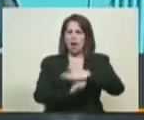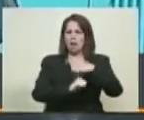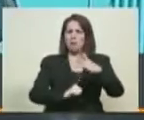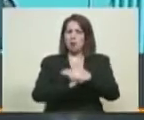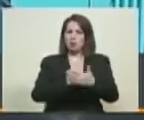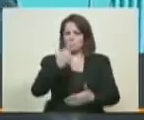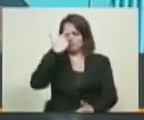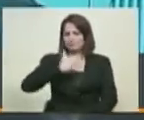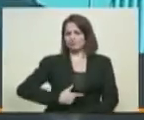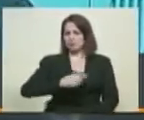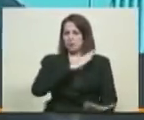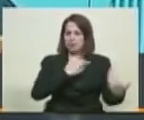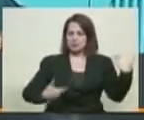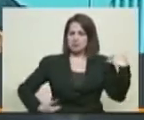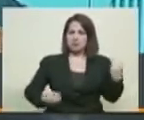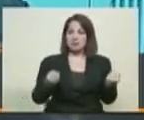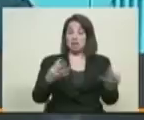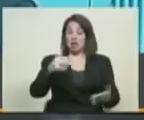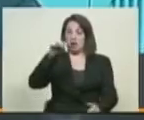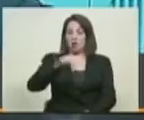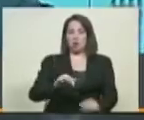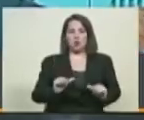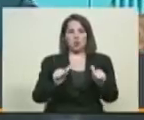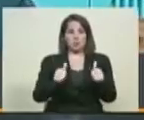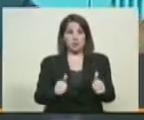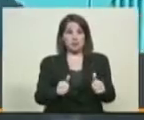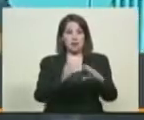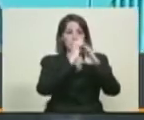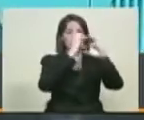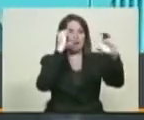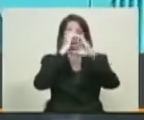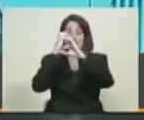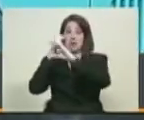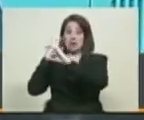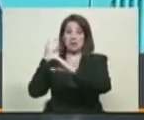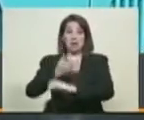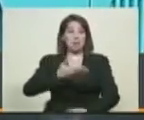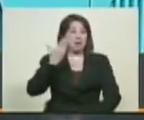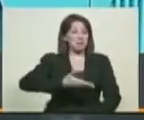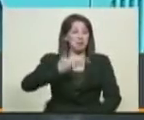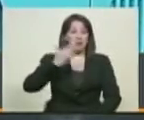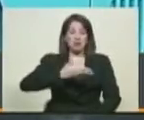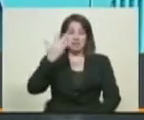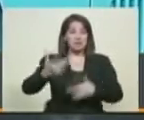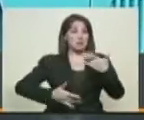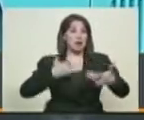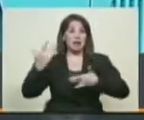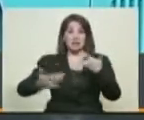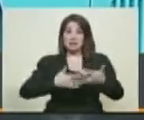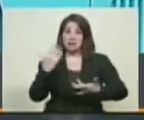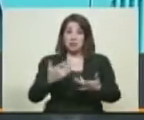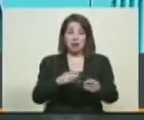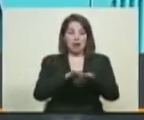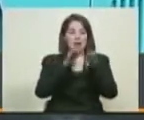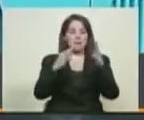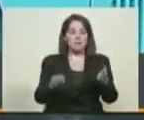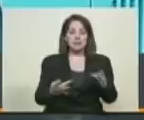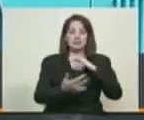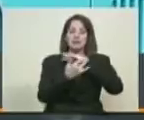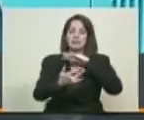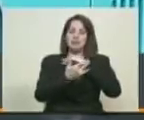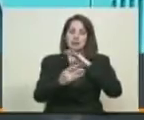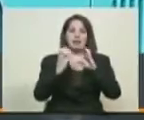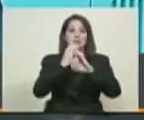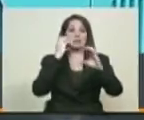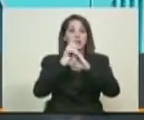de una vez, a partir de hoy, salgan las líneas matrices para activar las mesas técnicas de